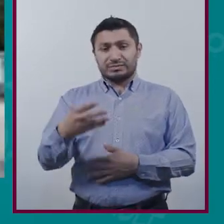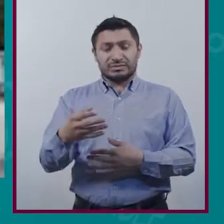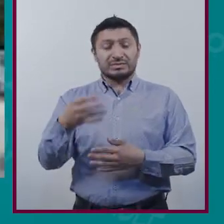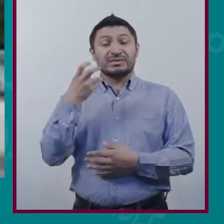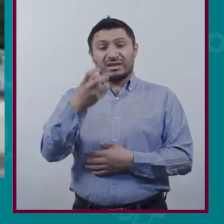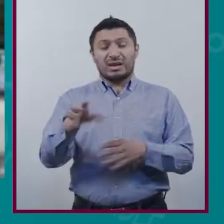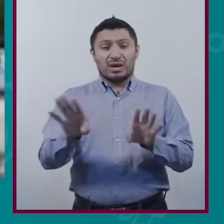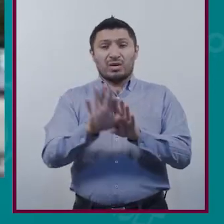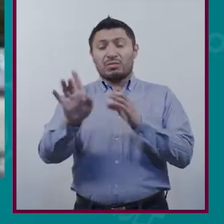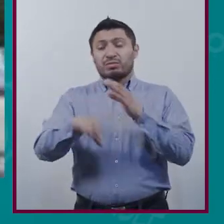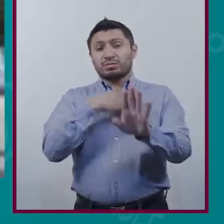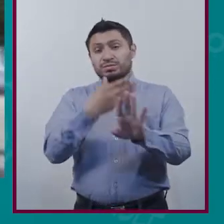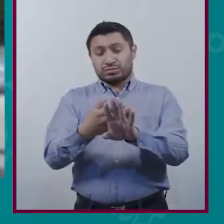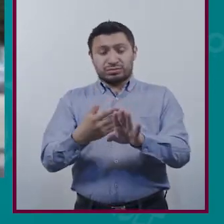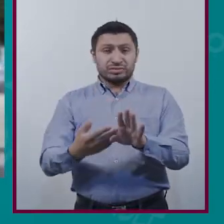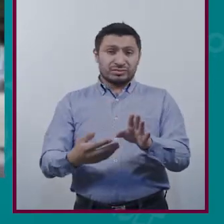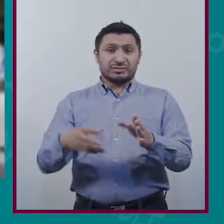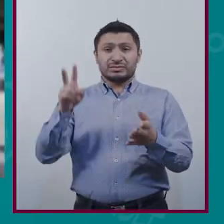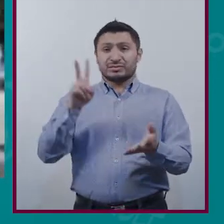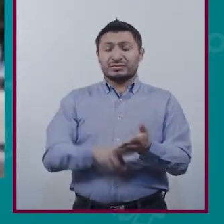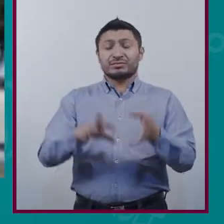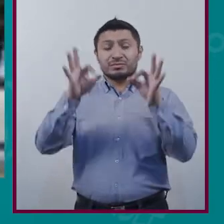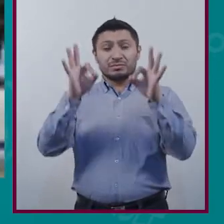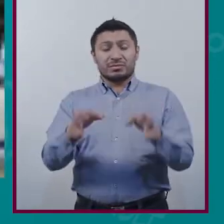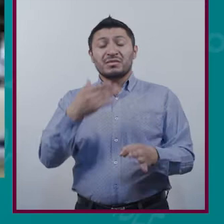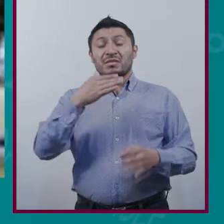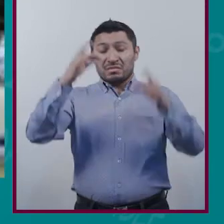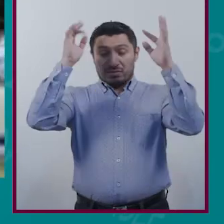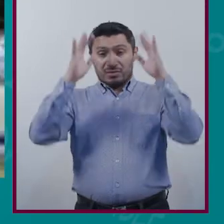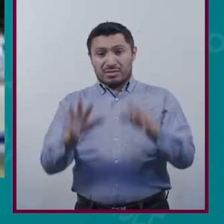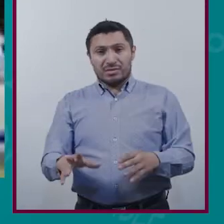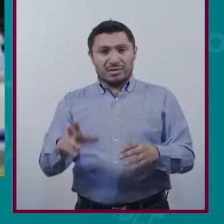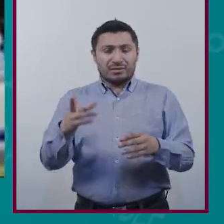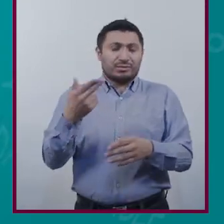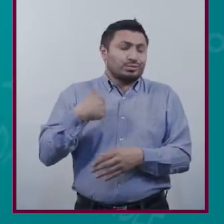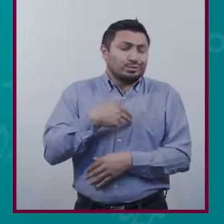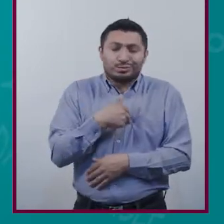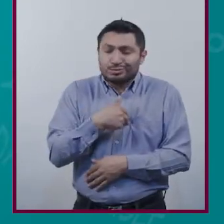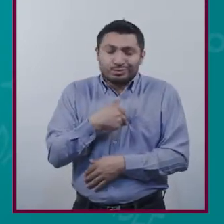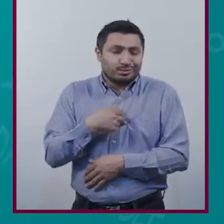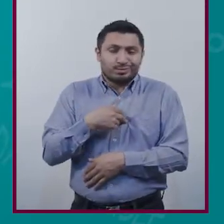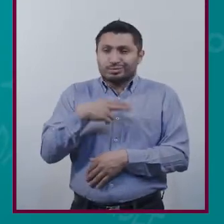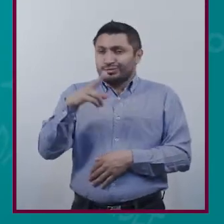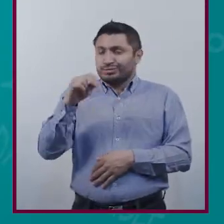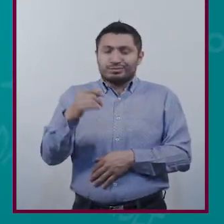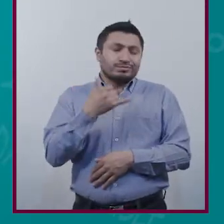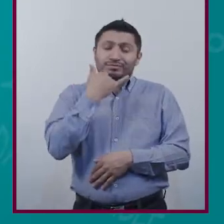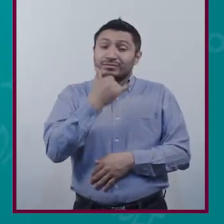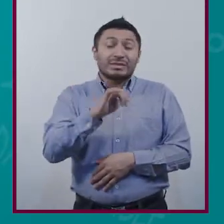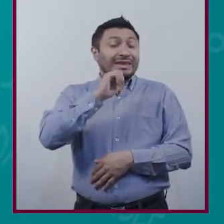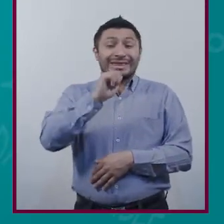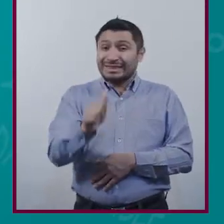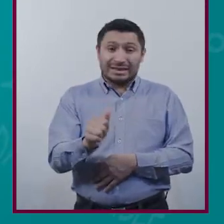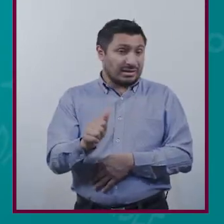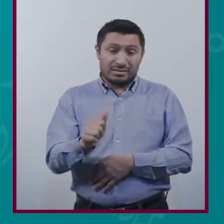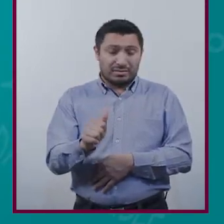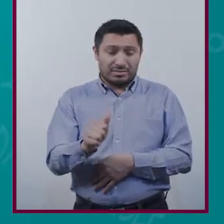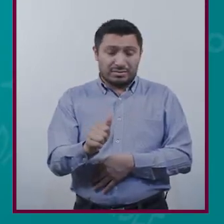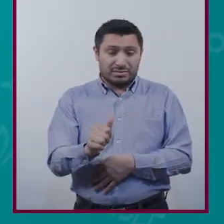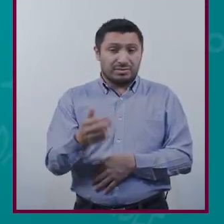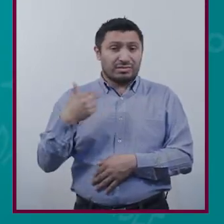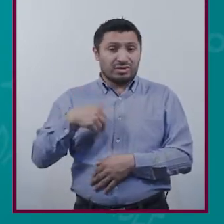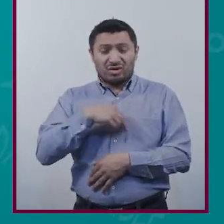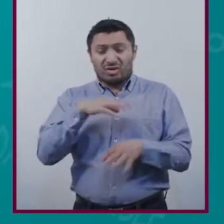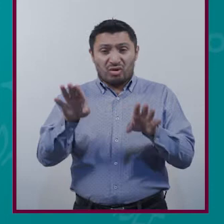semejante violación de valores morales tan sagrados, no cabe ya de nuestra parte condescendencia ninguna. Sería para nosotros